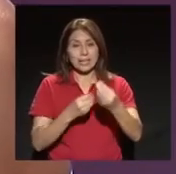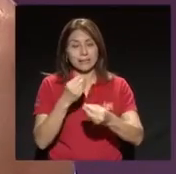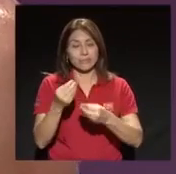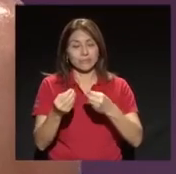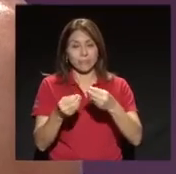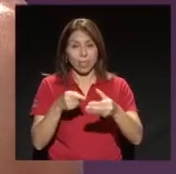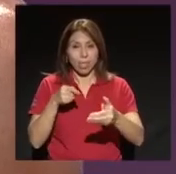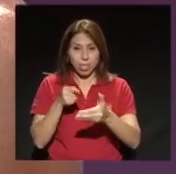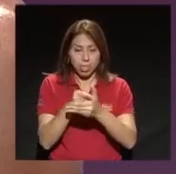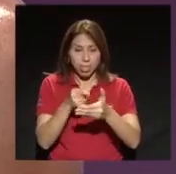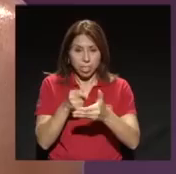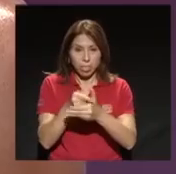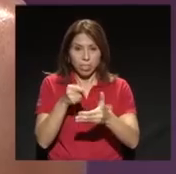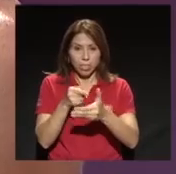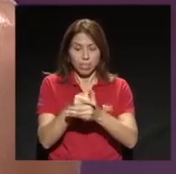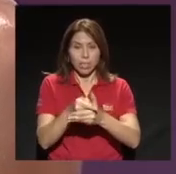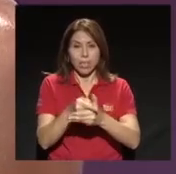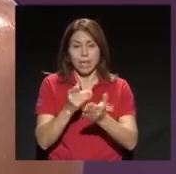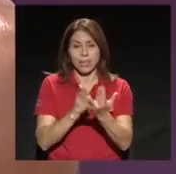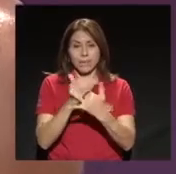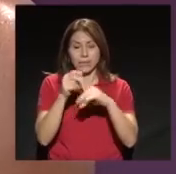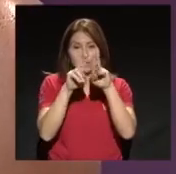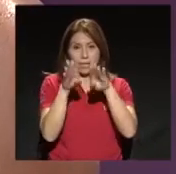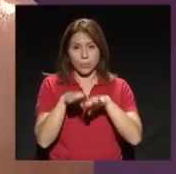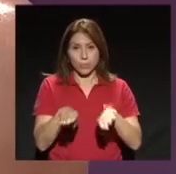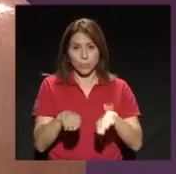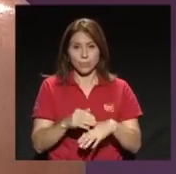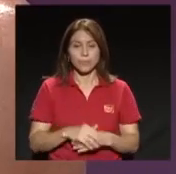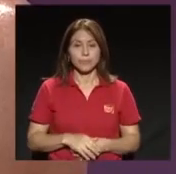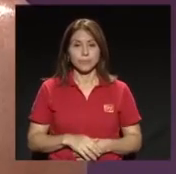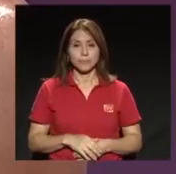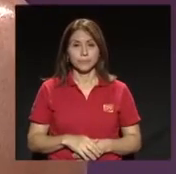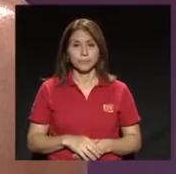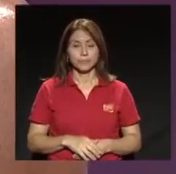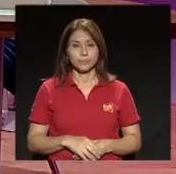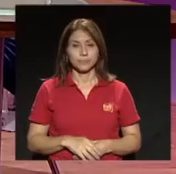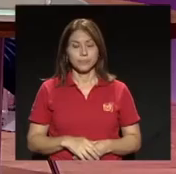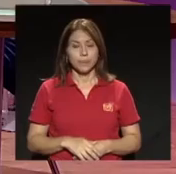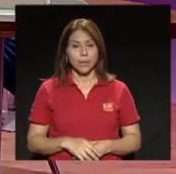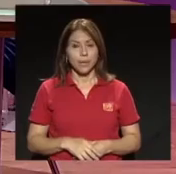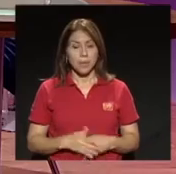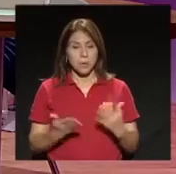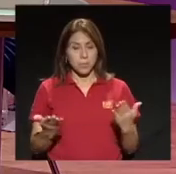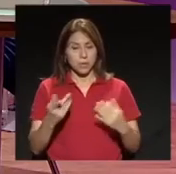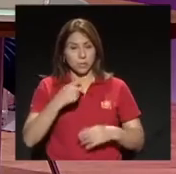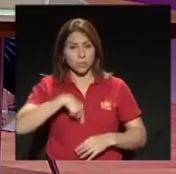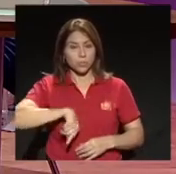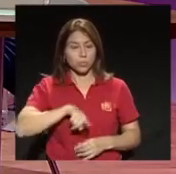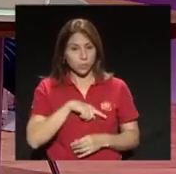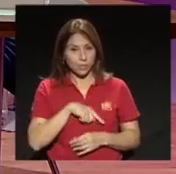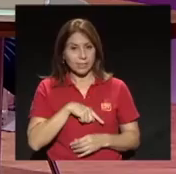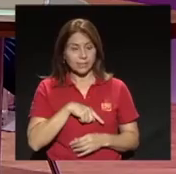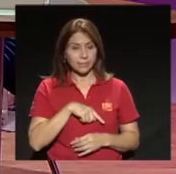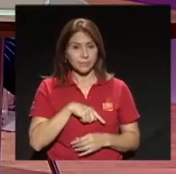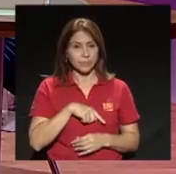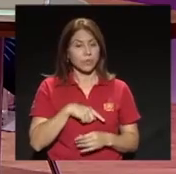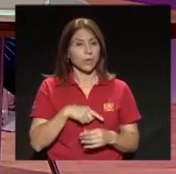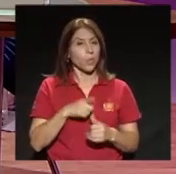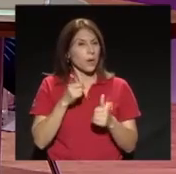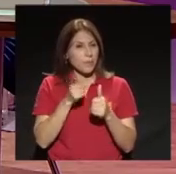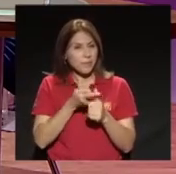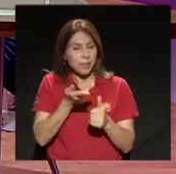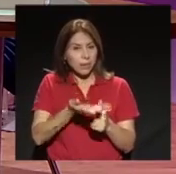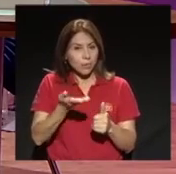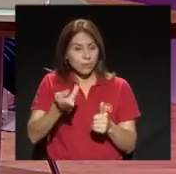esta forma cibernética de violencia? Bueno, nosotras, una primera cosa que